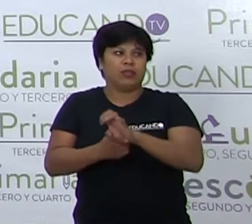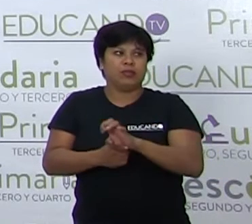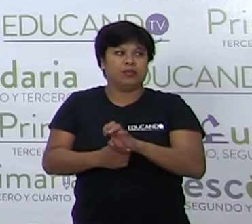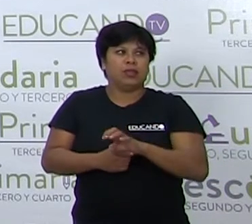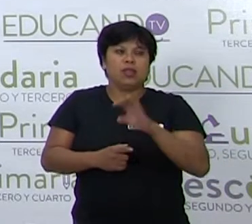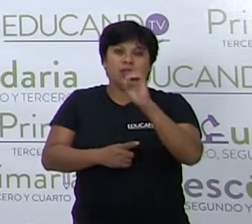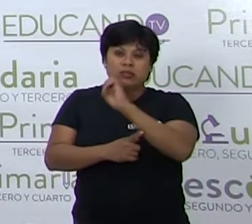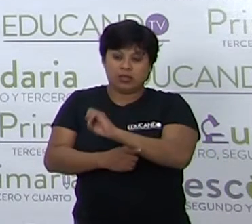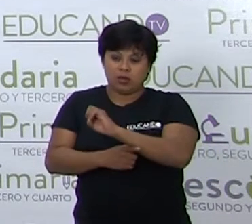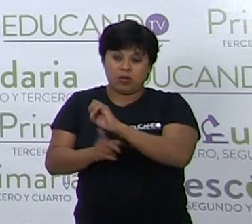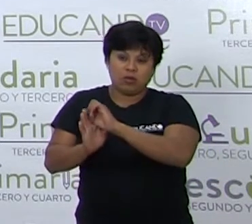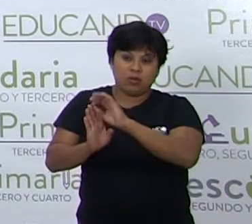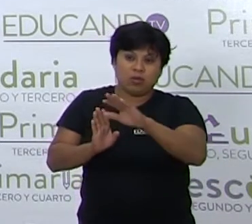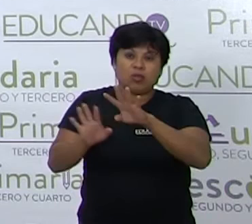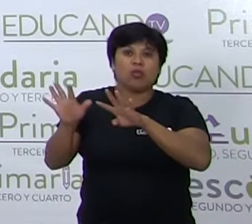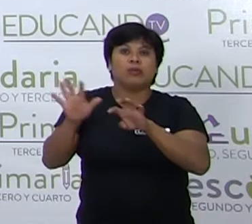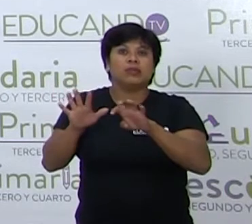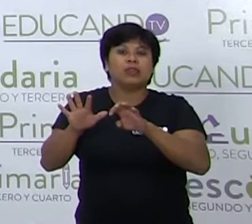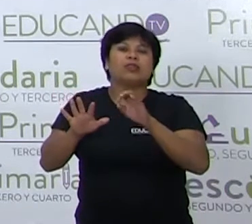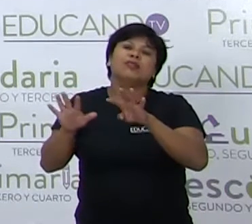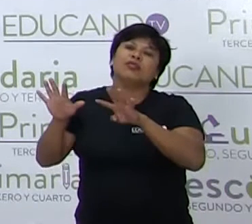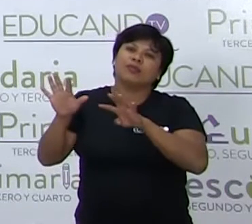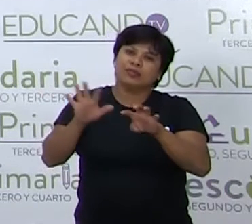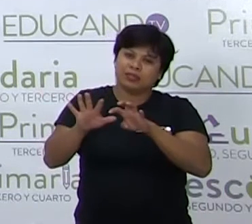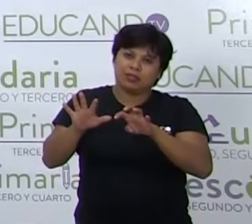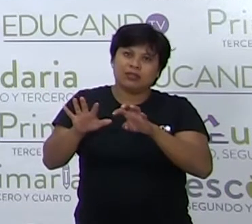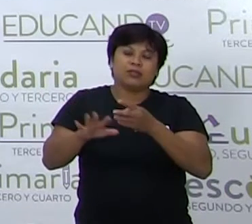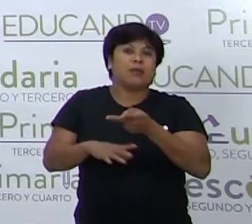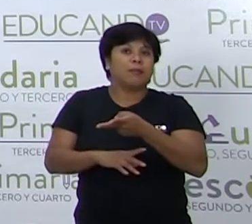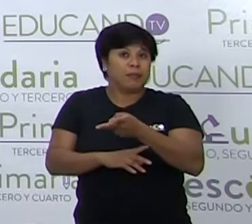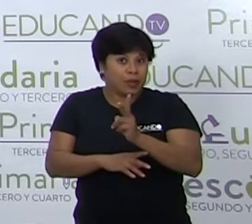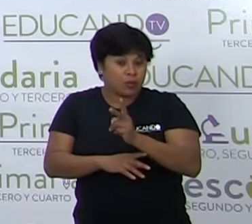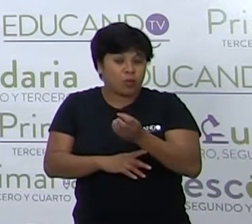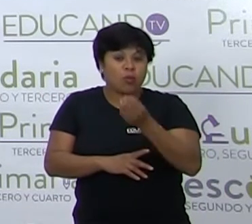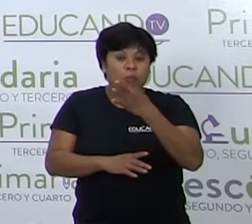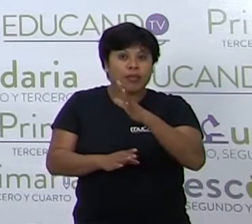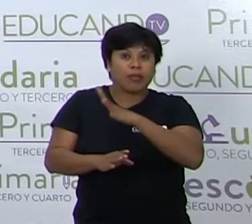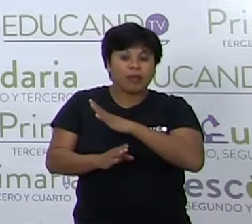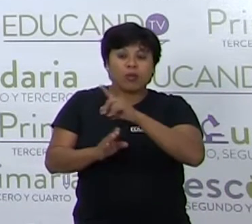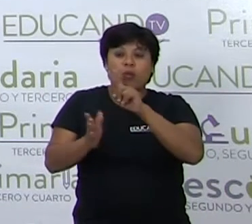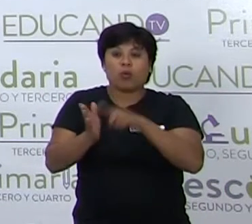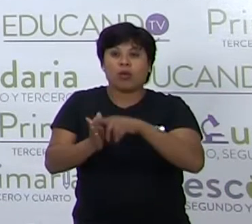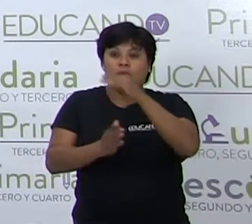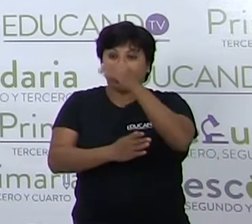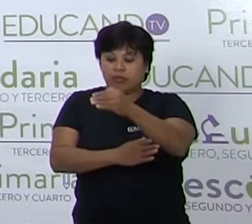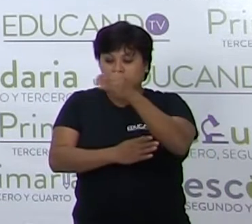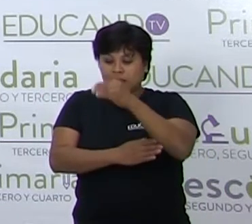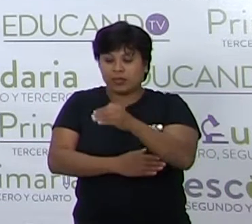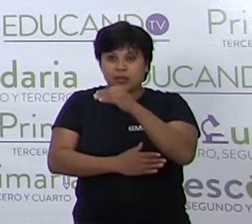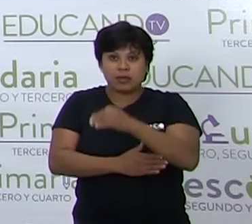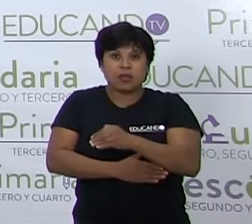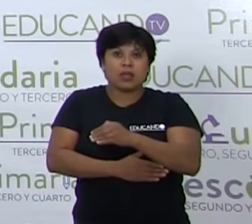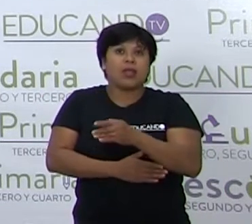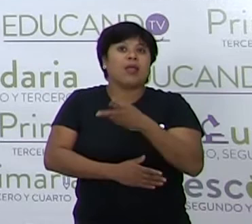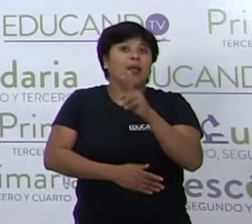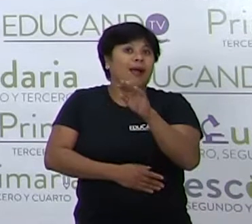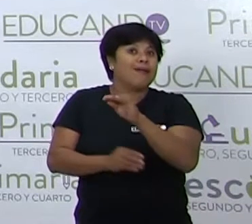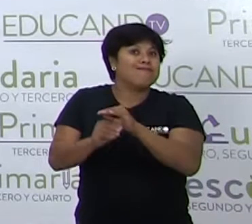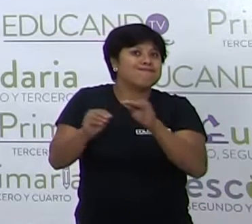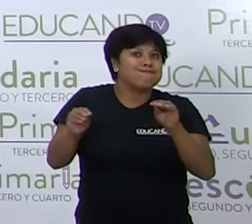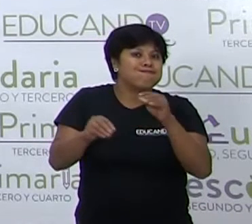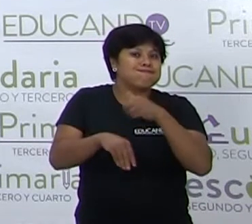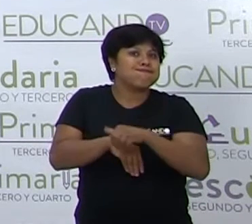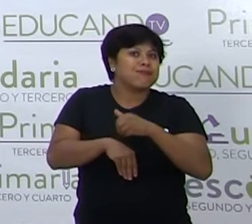de 0 a 900 son 900. Pero, ¿cuántas posiciones sin cantidad hay